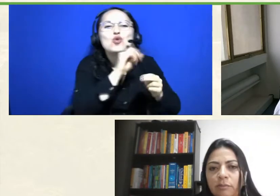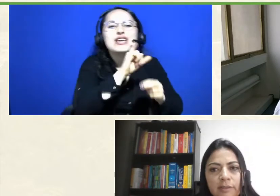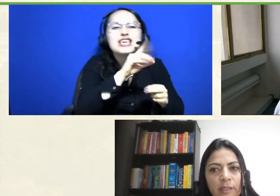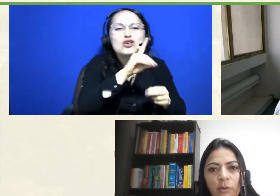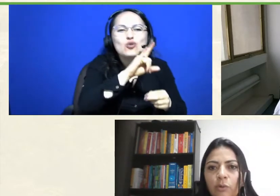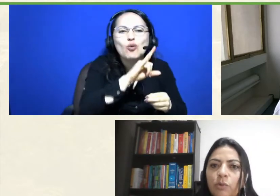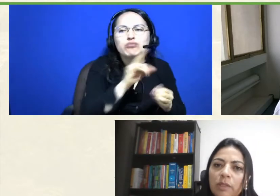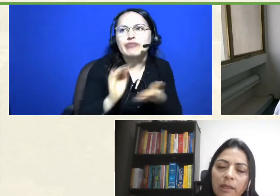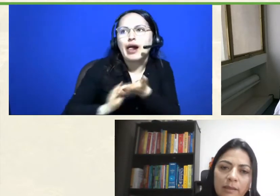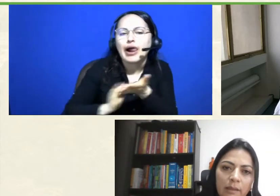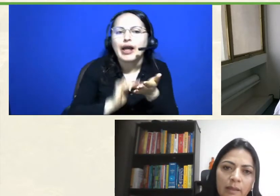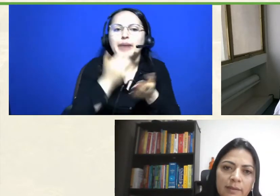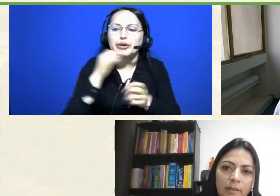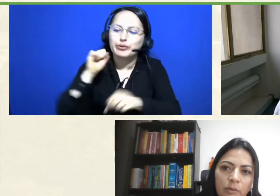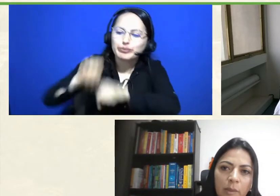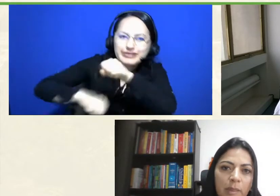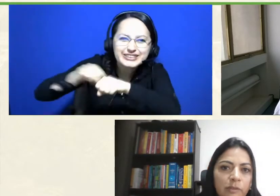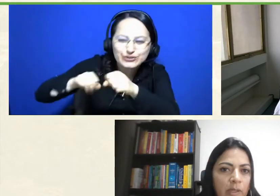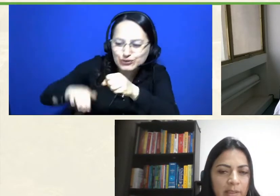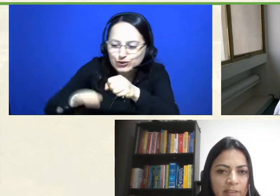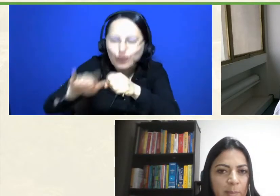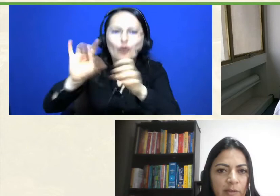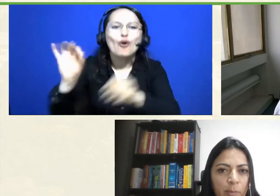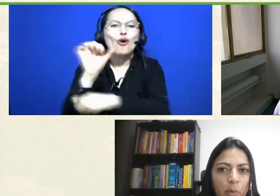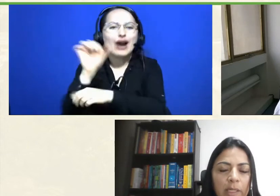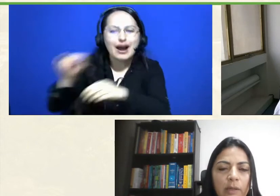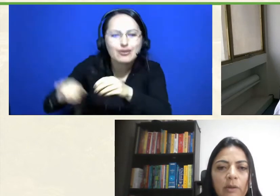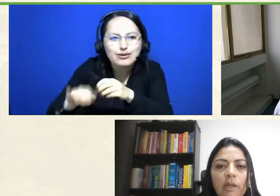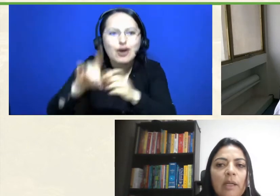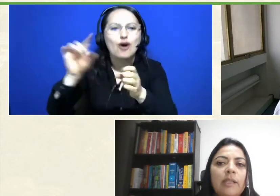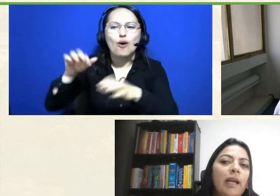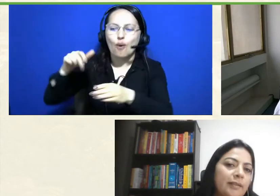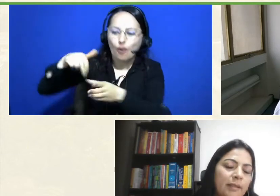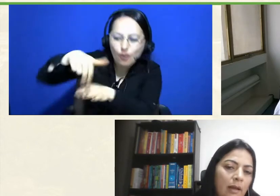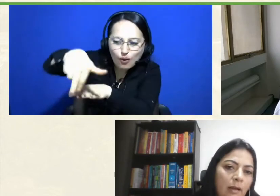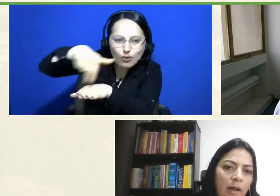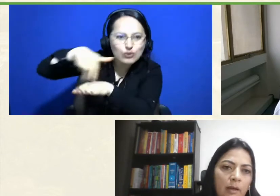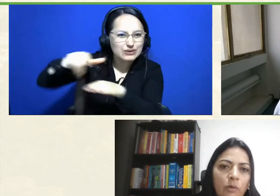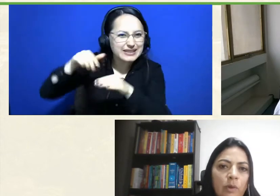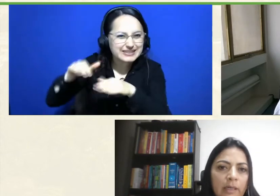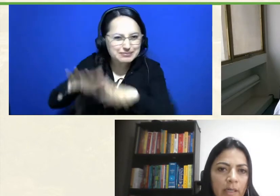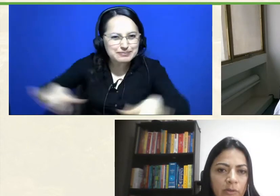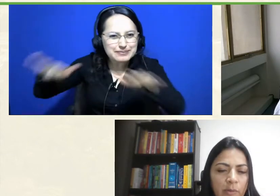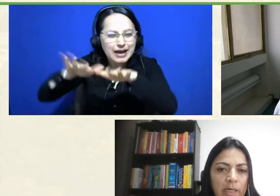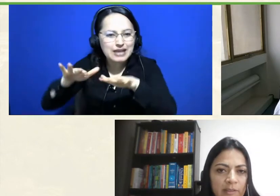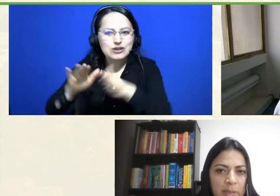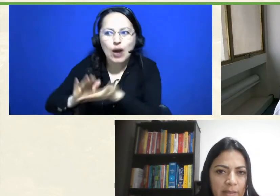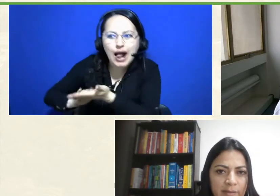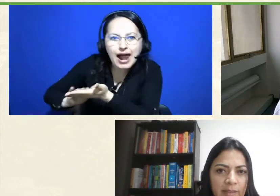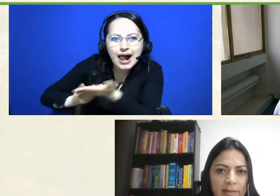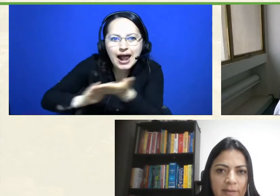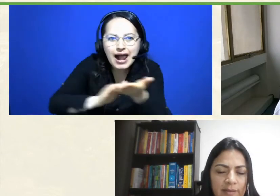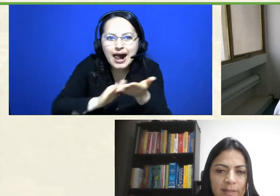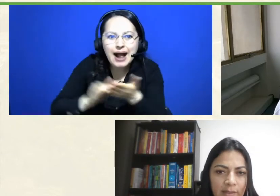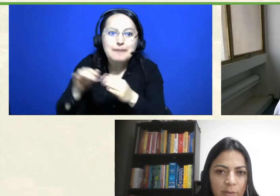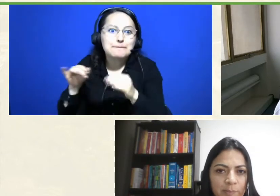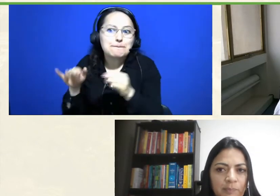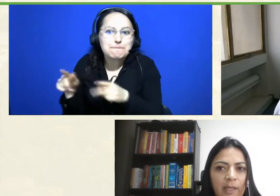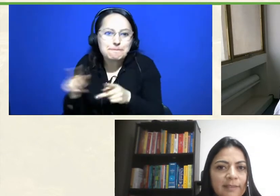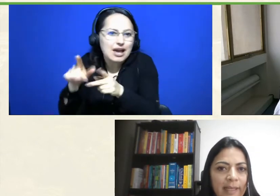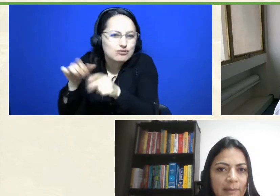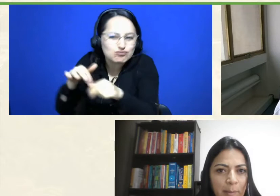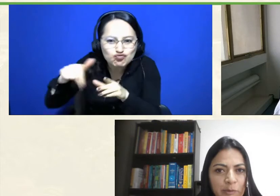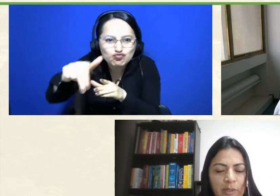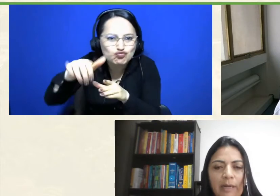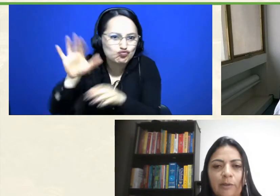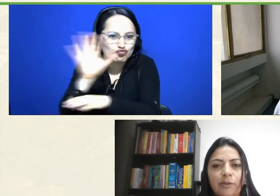andenes, una ciclorruta, hacer una plazoleta de espacio público y hasta algún arreglo sobre las vías de este sitio.